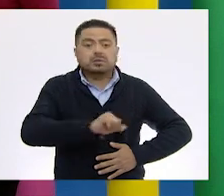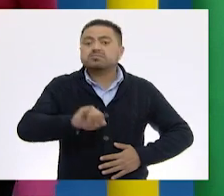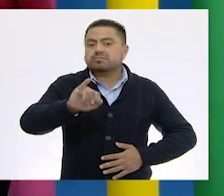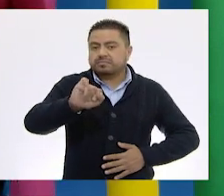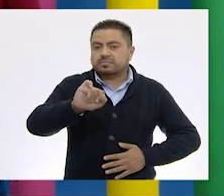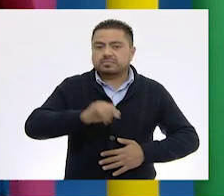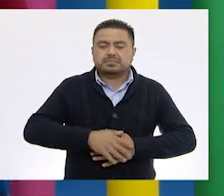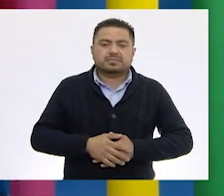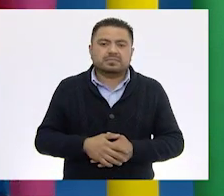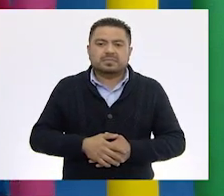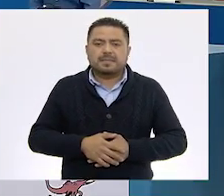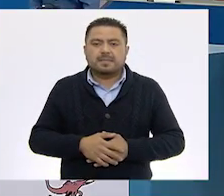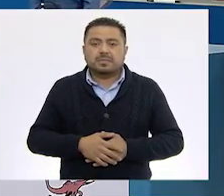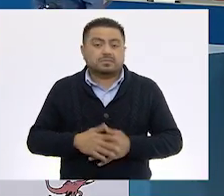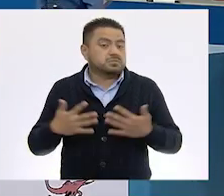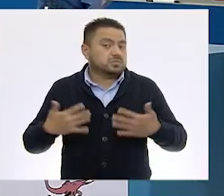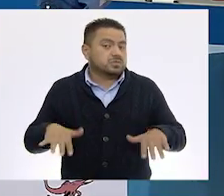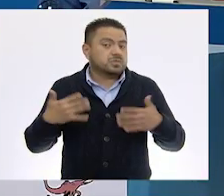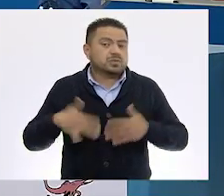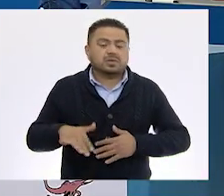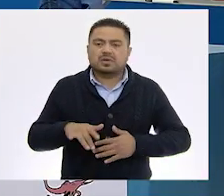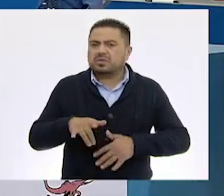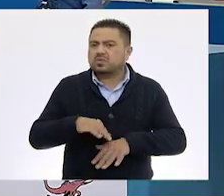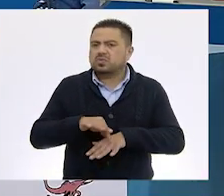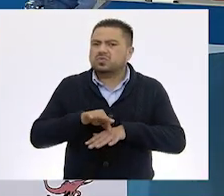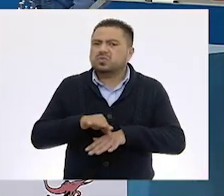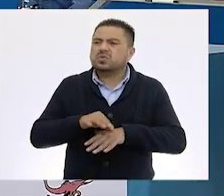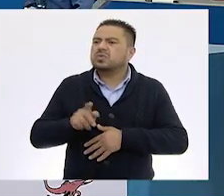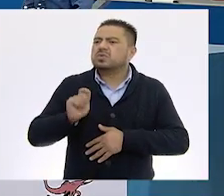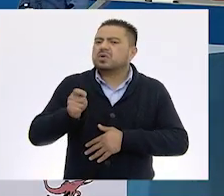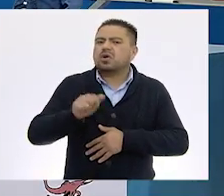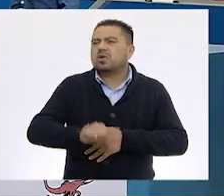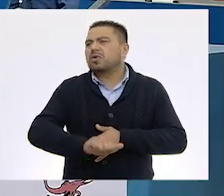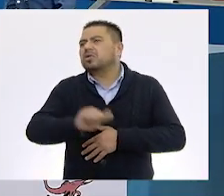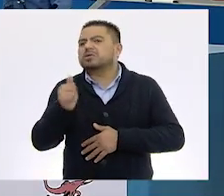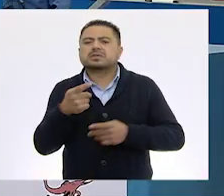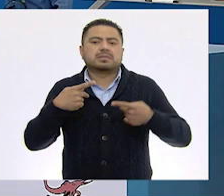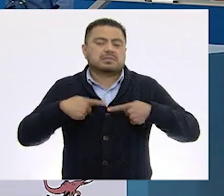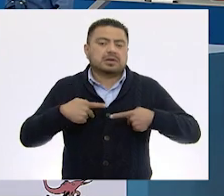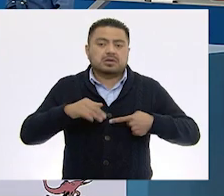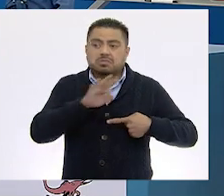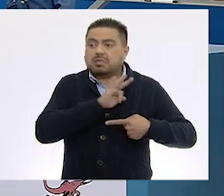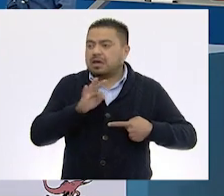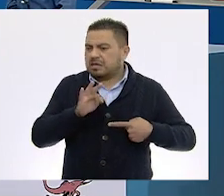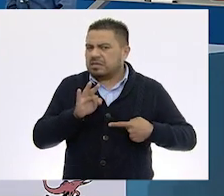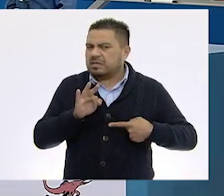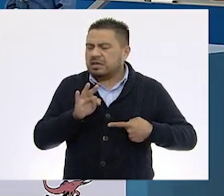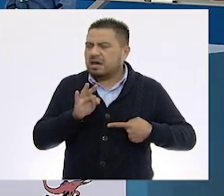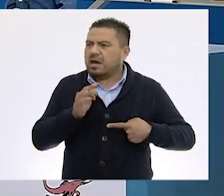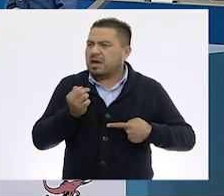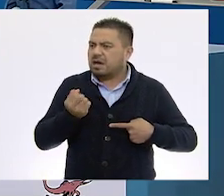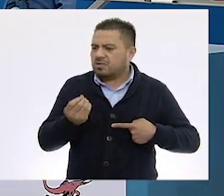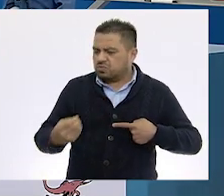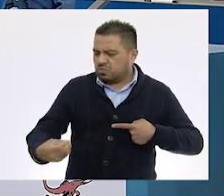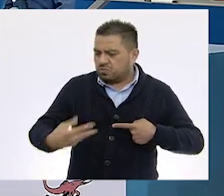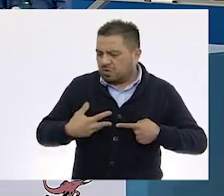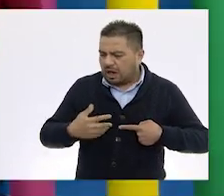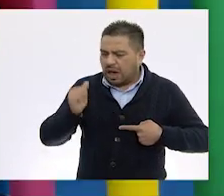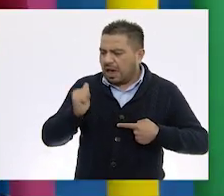es. O sea, ¿los testimonios de otras personas nos pueden decir algo sobre el pasado